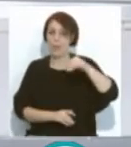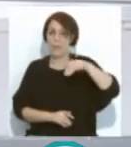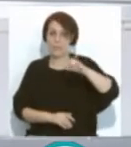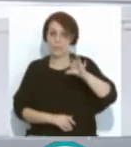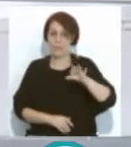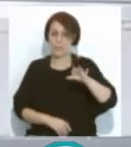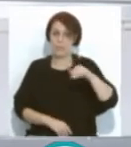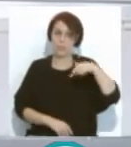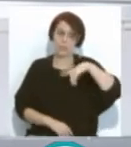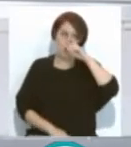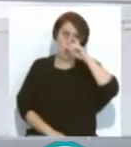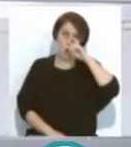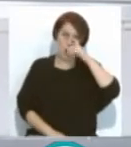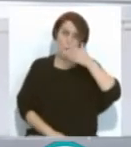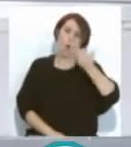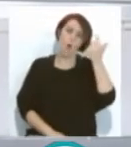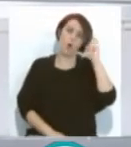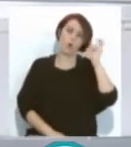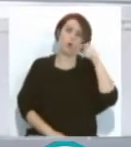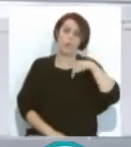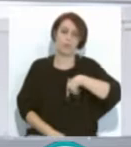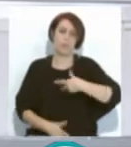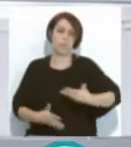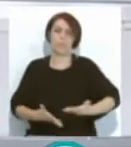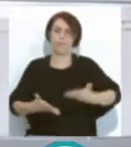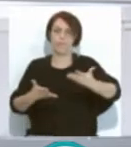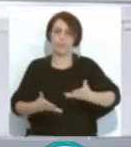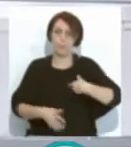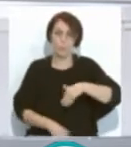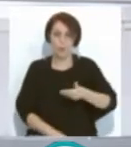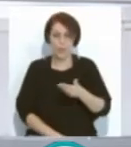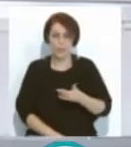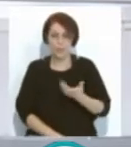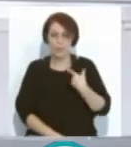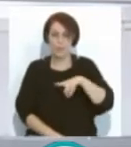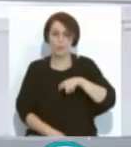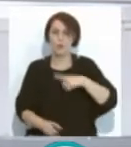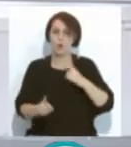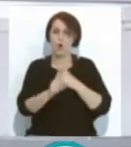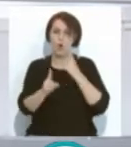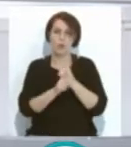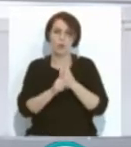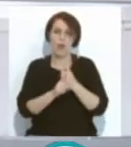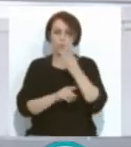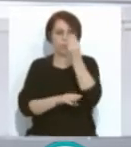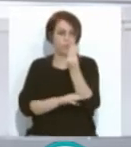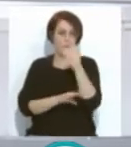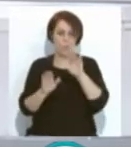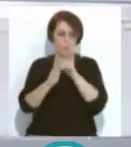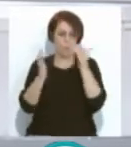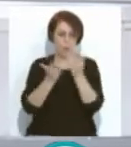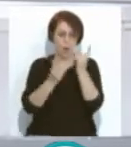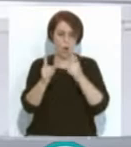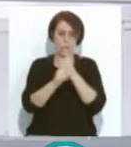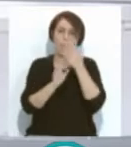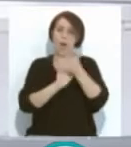era el otro, pero este también es monumental, con lo cual es muy importante y sobre todo enfrentarte a las máximas figuras del fútbol mundial. Él habla de